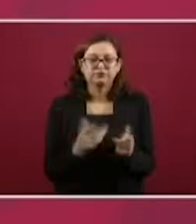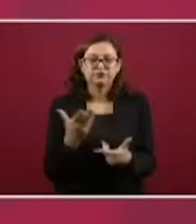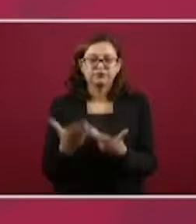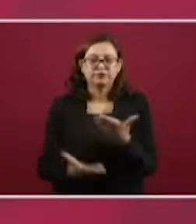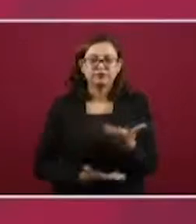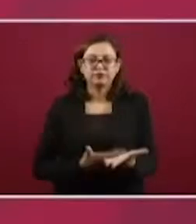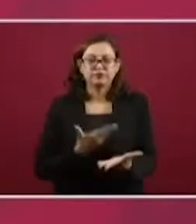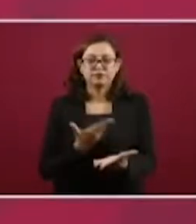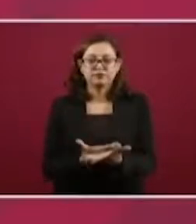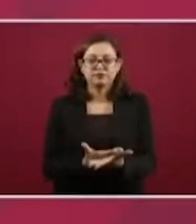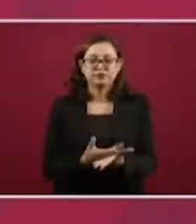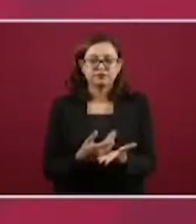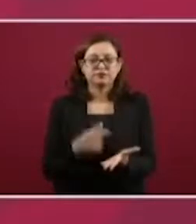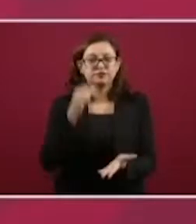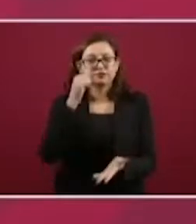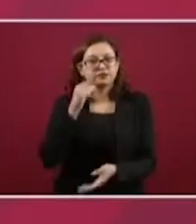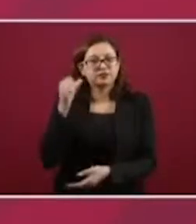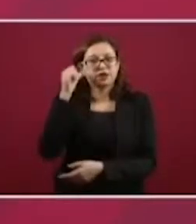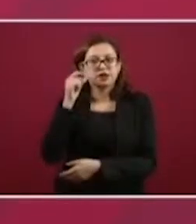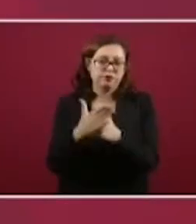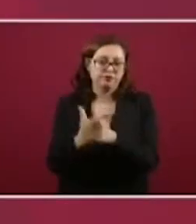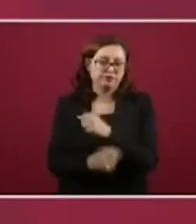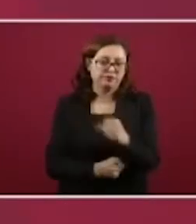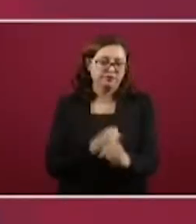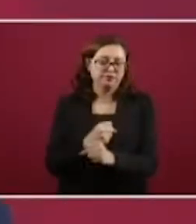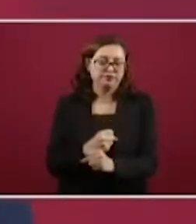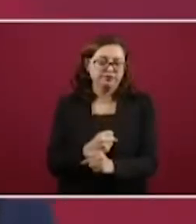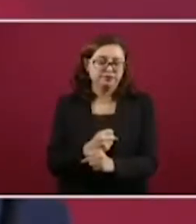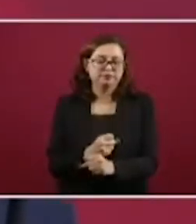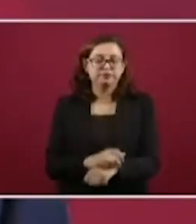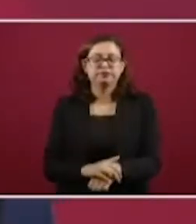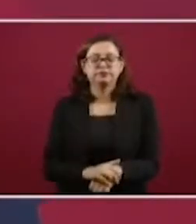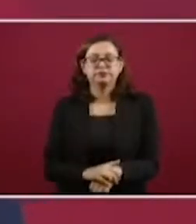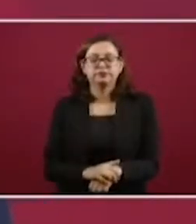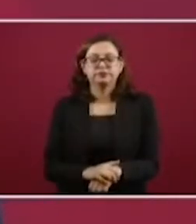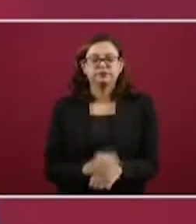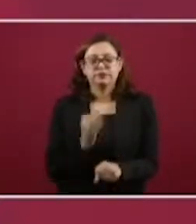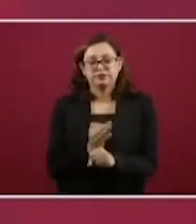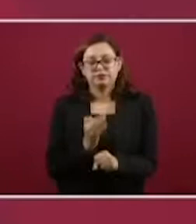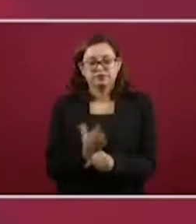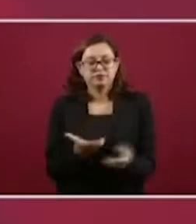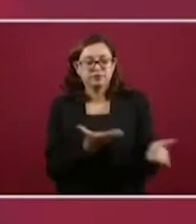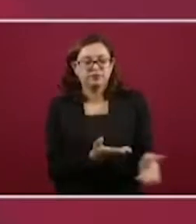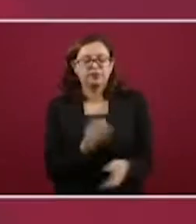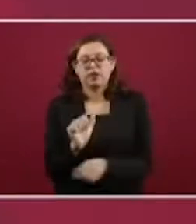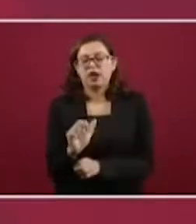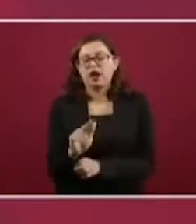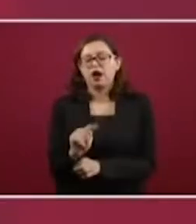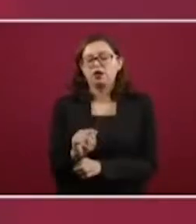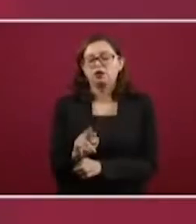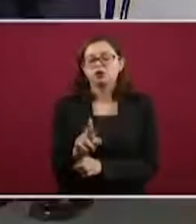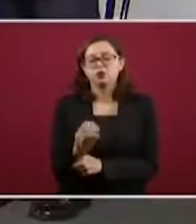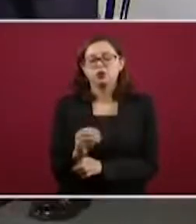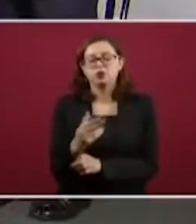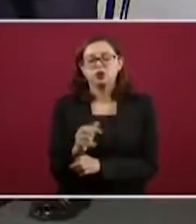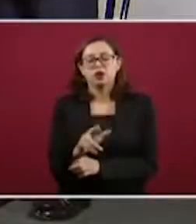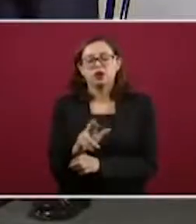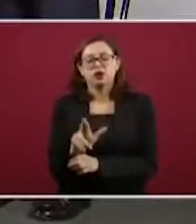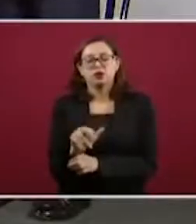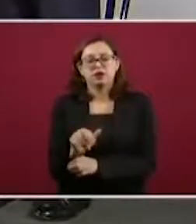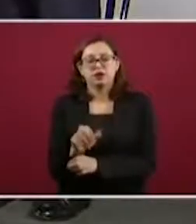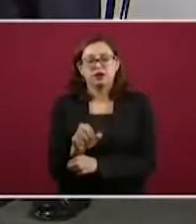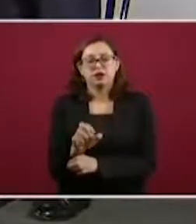combate a la corrupción y hacer un gobierno basado en la austeridad explicó que ha habido ahorros muy importantes